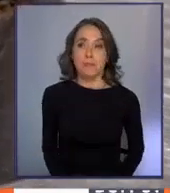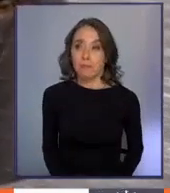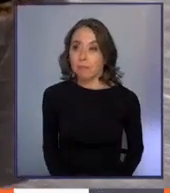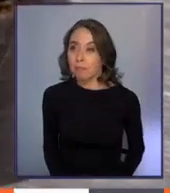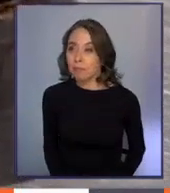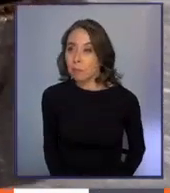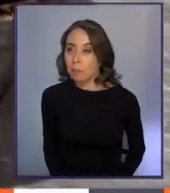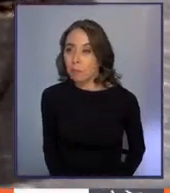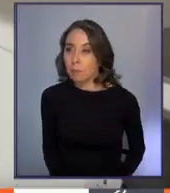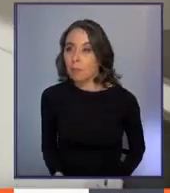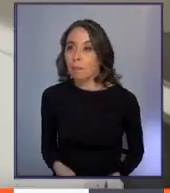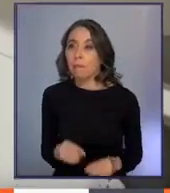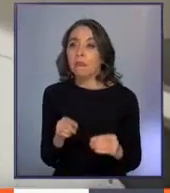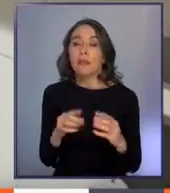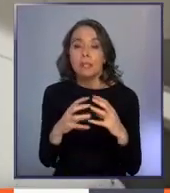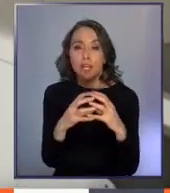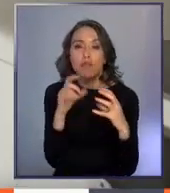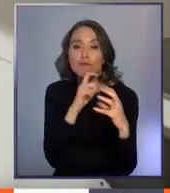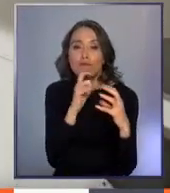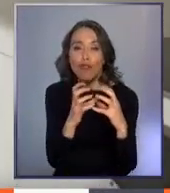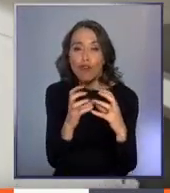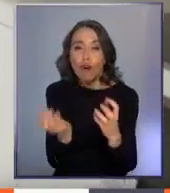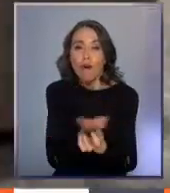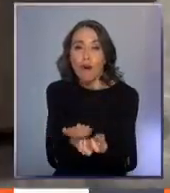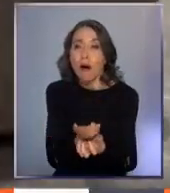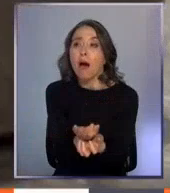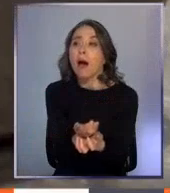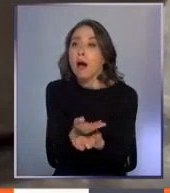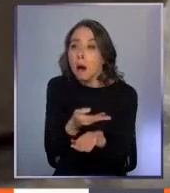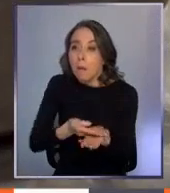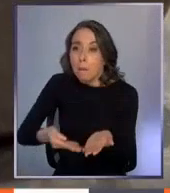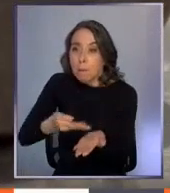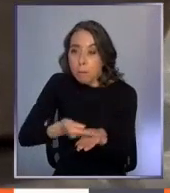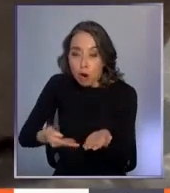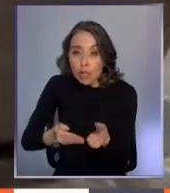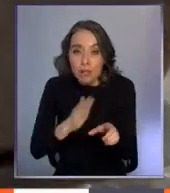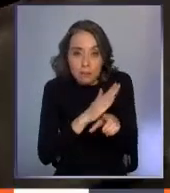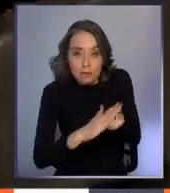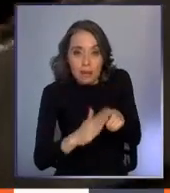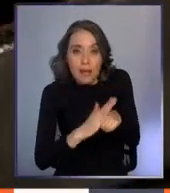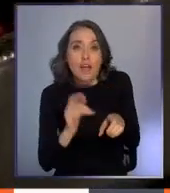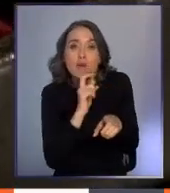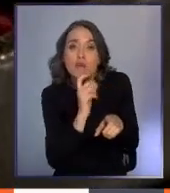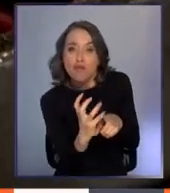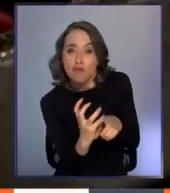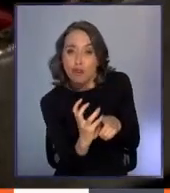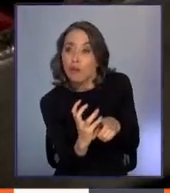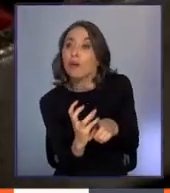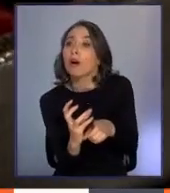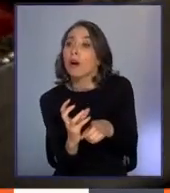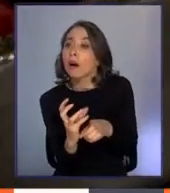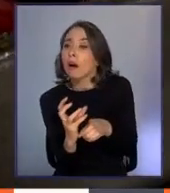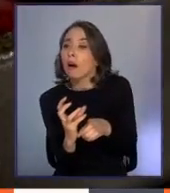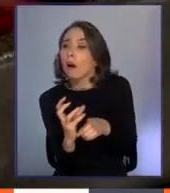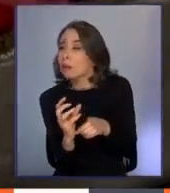Tienes dos texturas de betarraga. ¿Cuál es la diferencia? El puré de betarraga, la betarraga encurtida y la betarraga cocina a la sal. ¿A